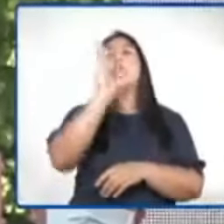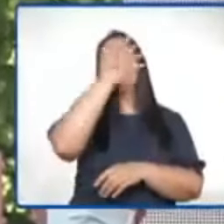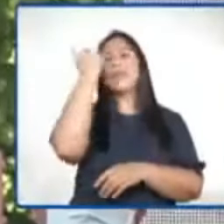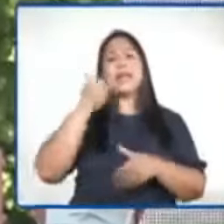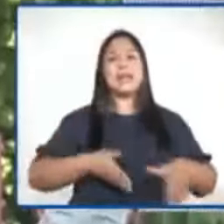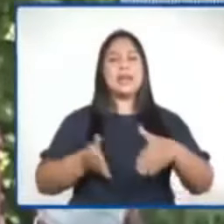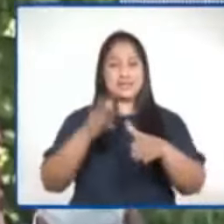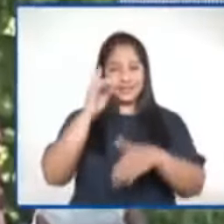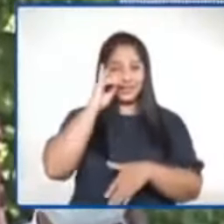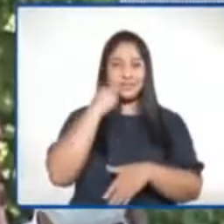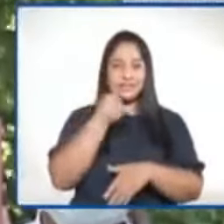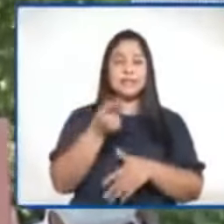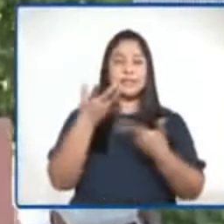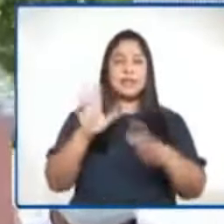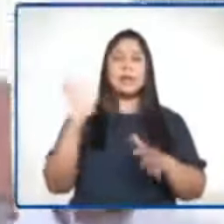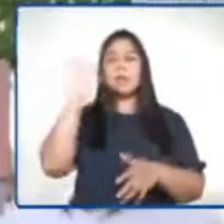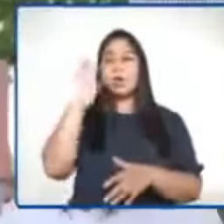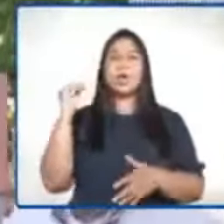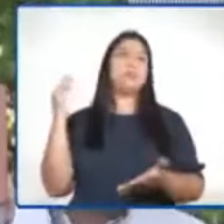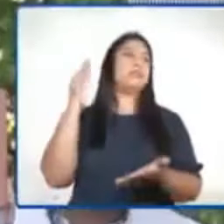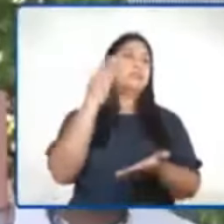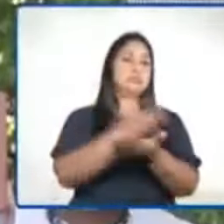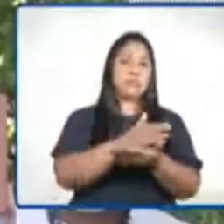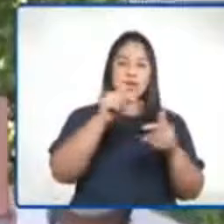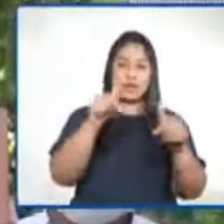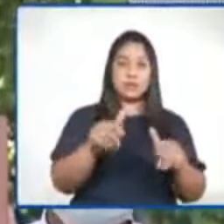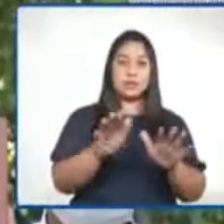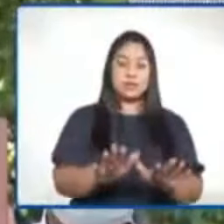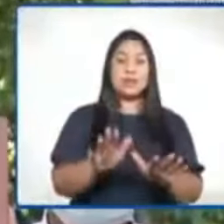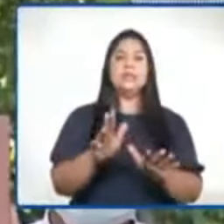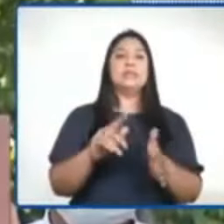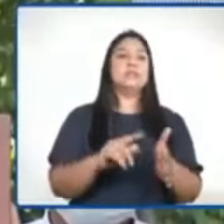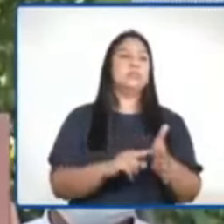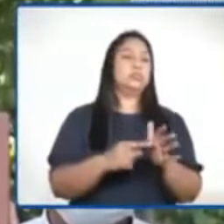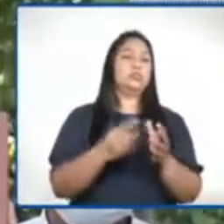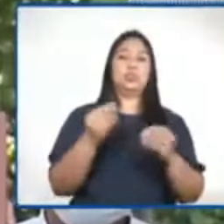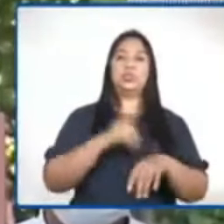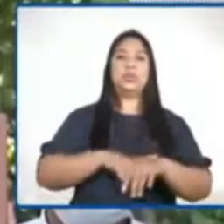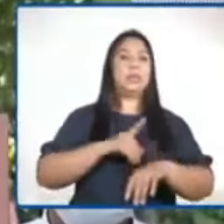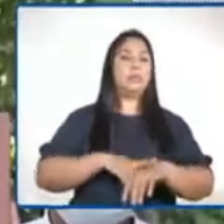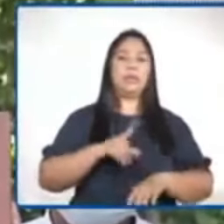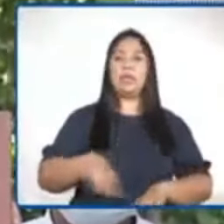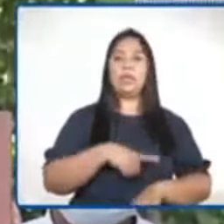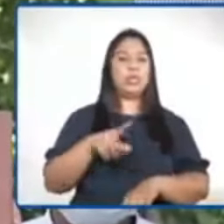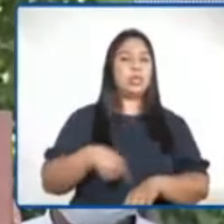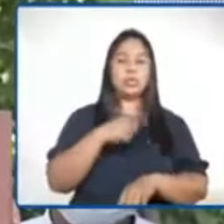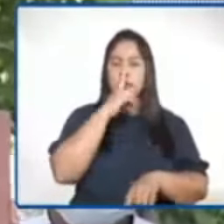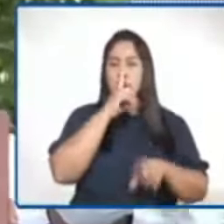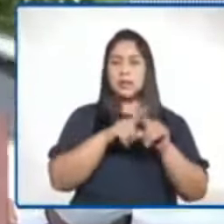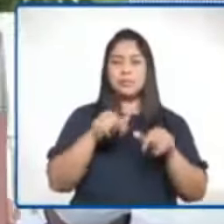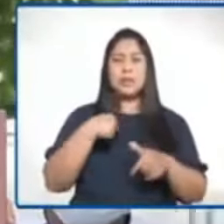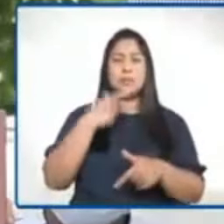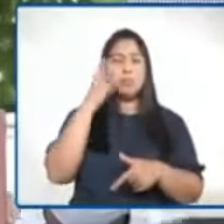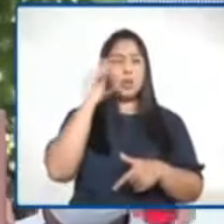asfalto, porque llegar aquí no solo significaba una pérdida de tiempo, lo que se hacía por los